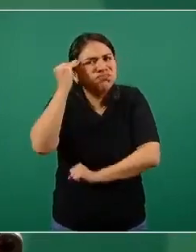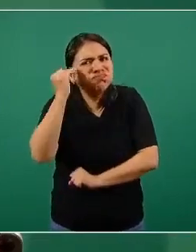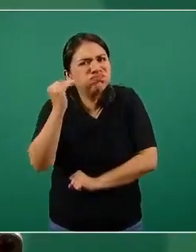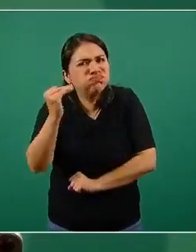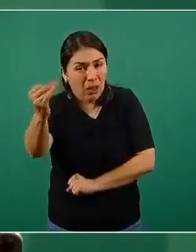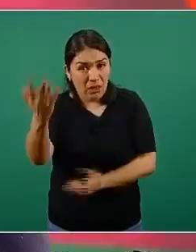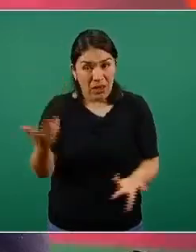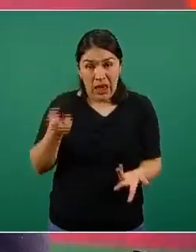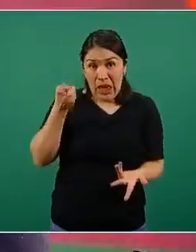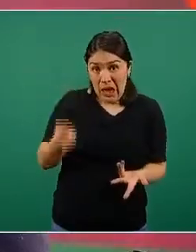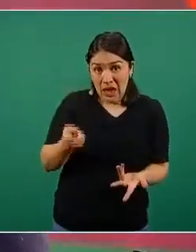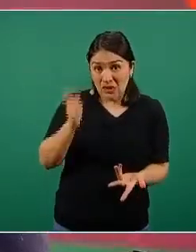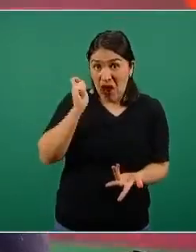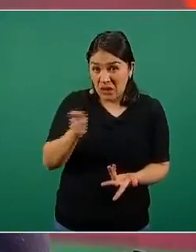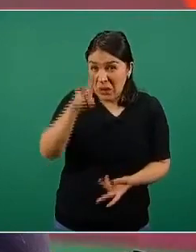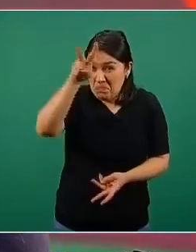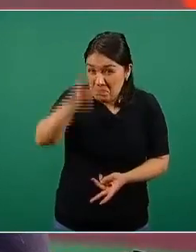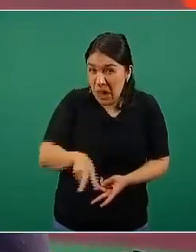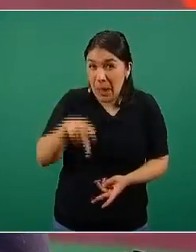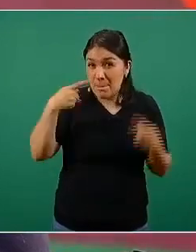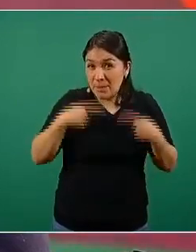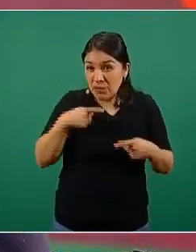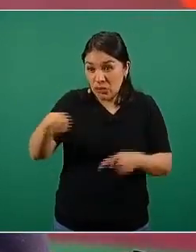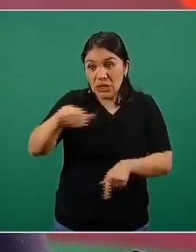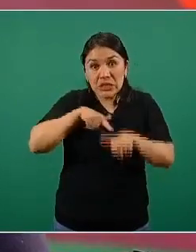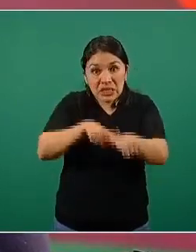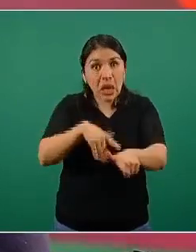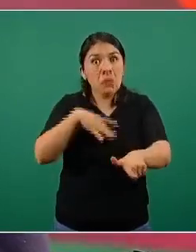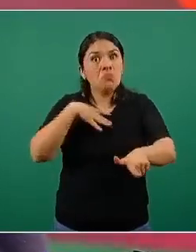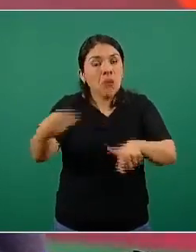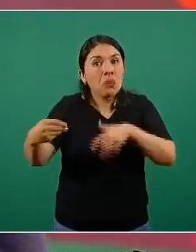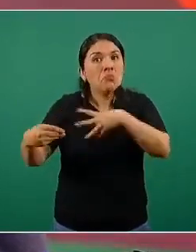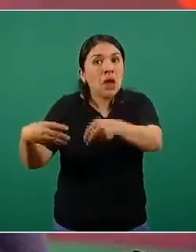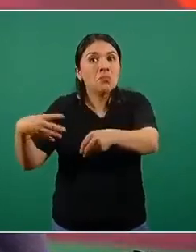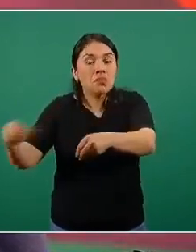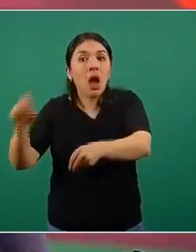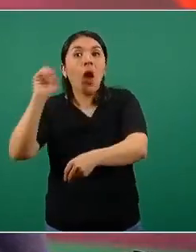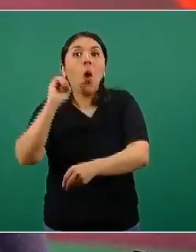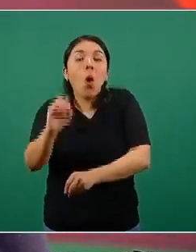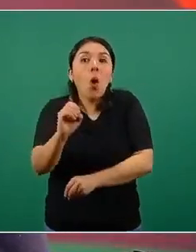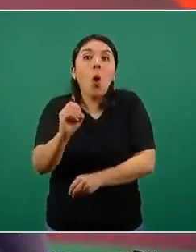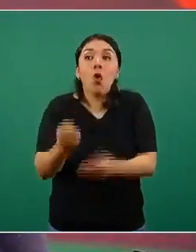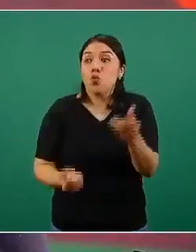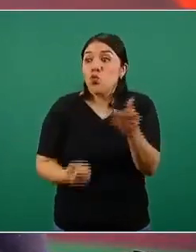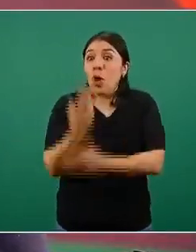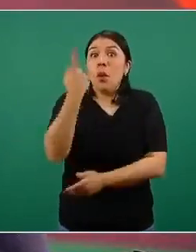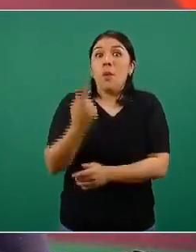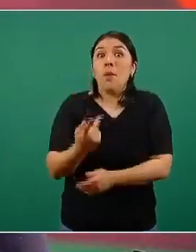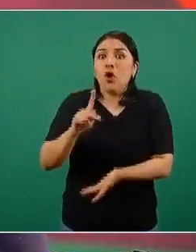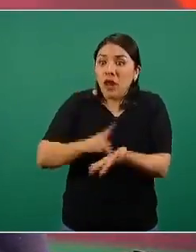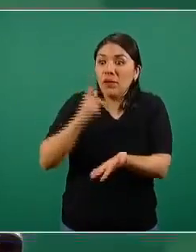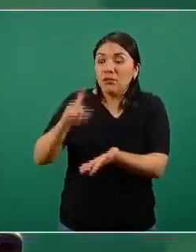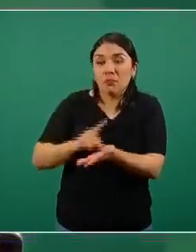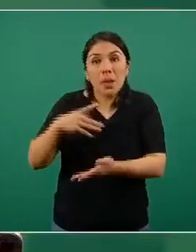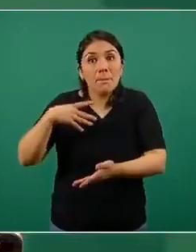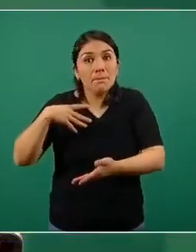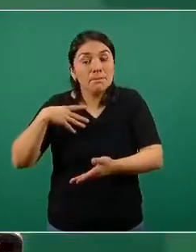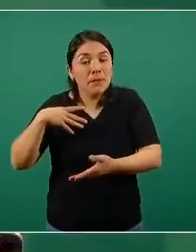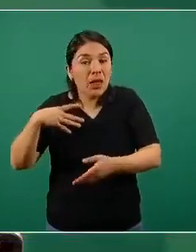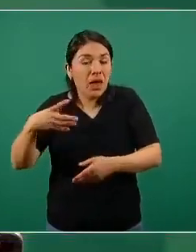no quiere decir tal vez ni que sea realmente transmisor, ni que realmente sea un evento nuevo. Entonces, por eso es